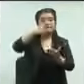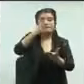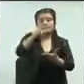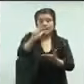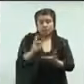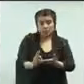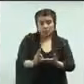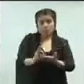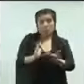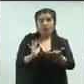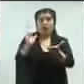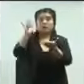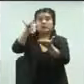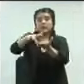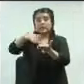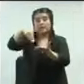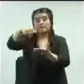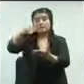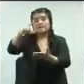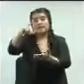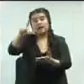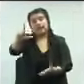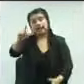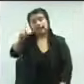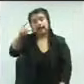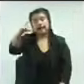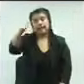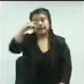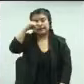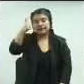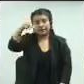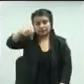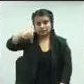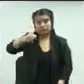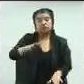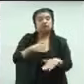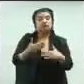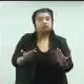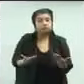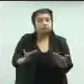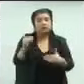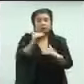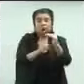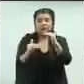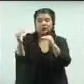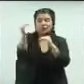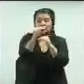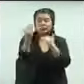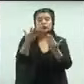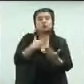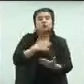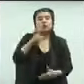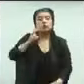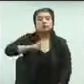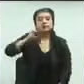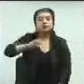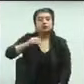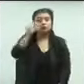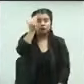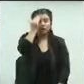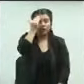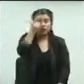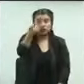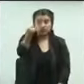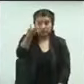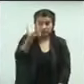Malacatán, está parada también la obra y queremos saber qué va a pasar con esa obra. Es todo lo que yo quiero, que me